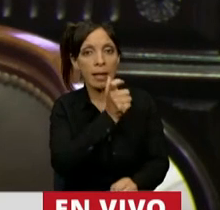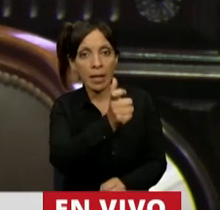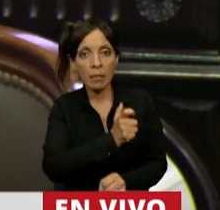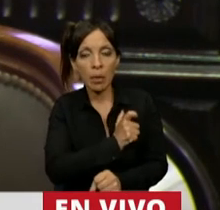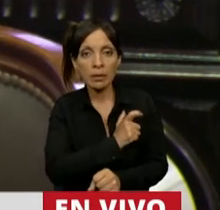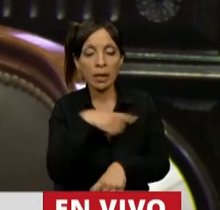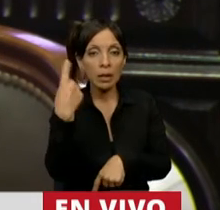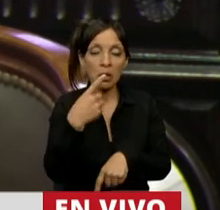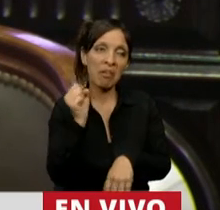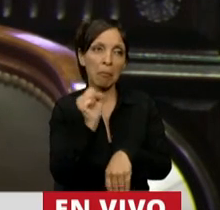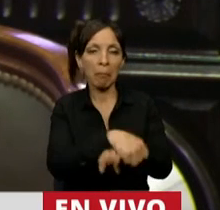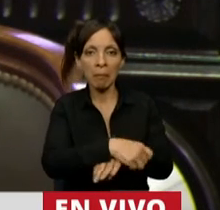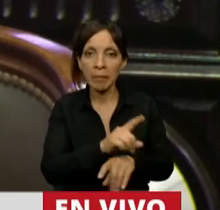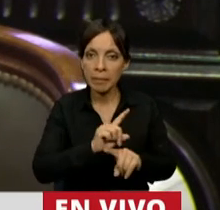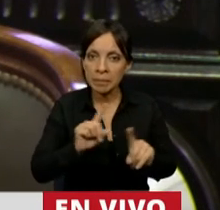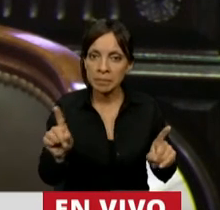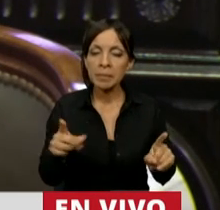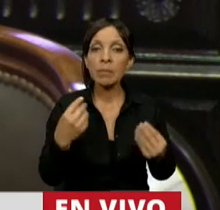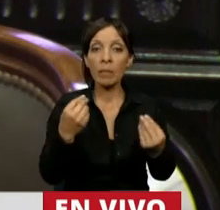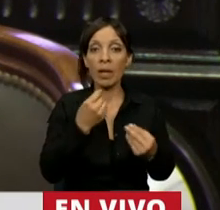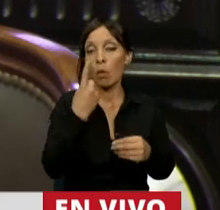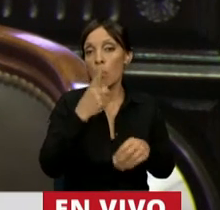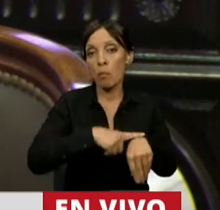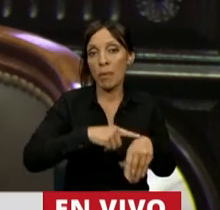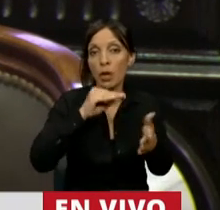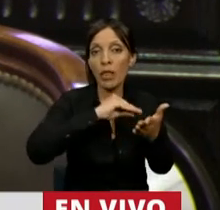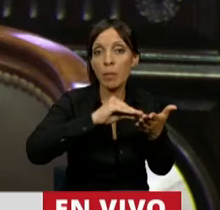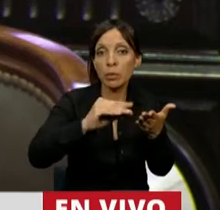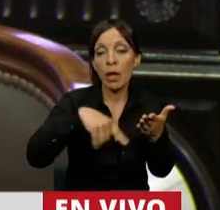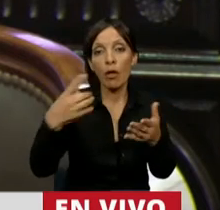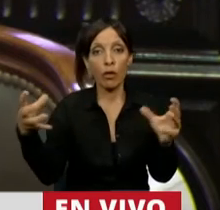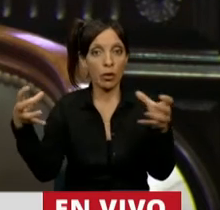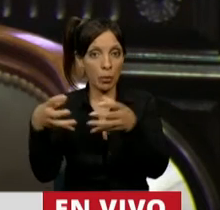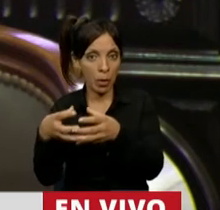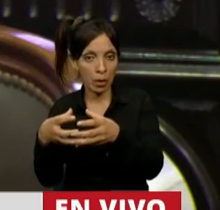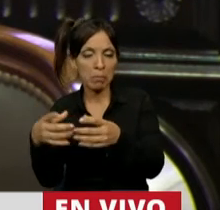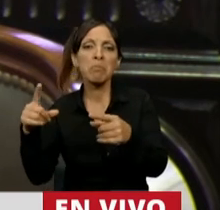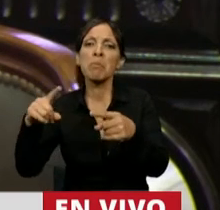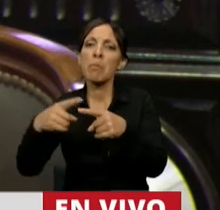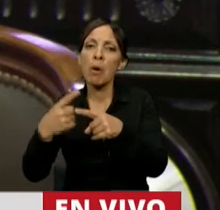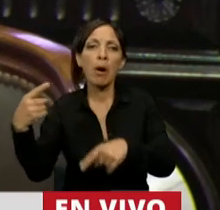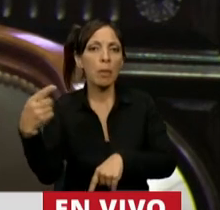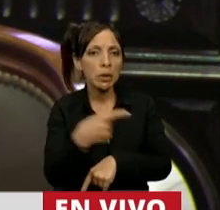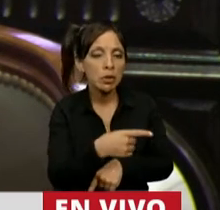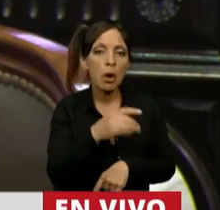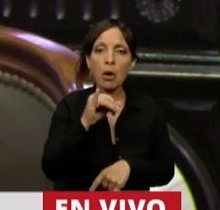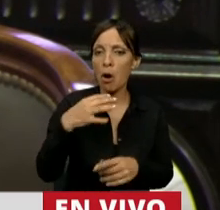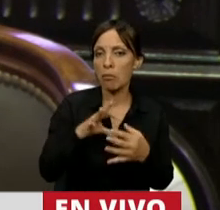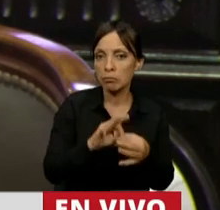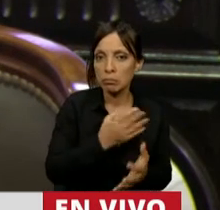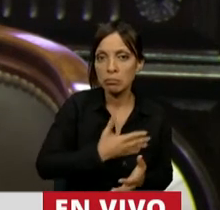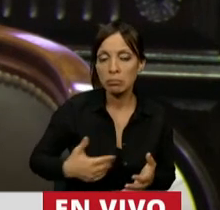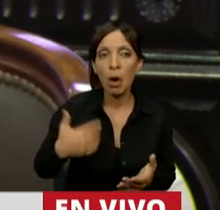nos sometemos, porque cuando un diputado de otro bloque, sea de oposición, oficialismo, propone algo, el